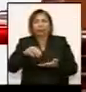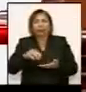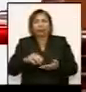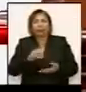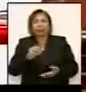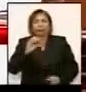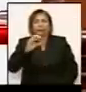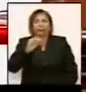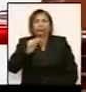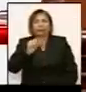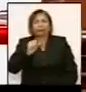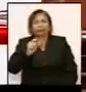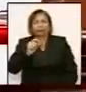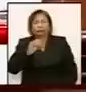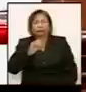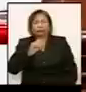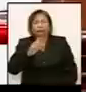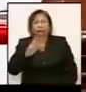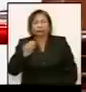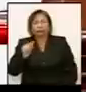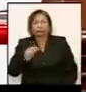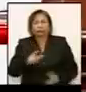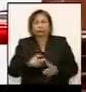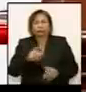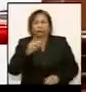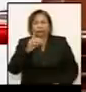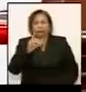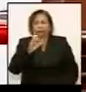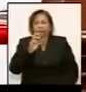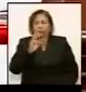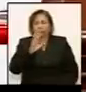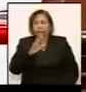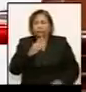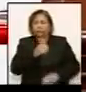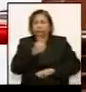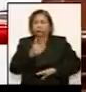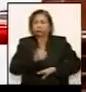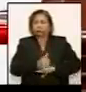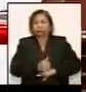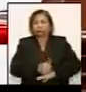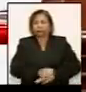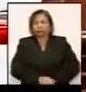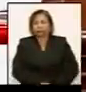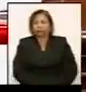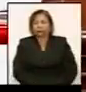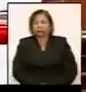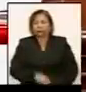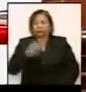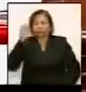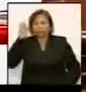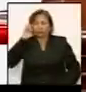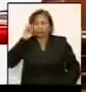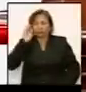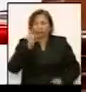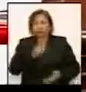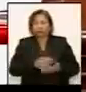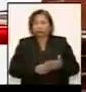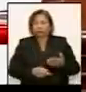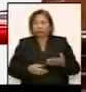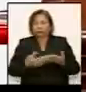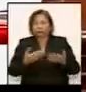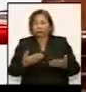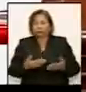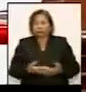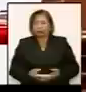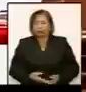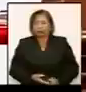provincia de Castilla al conmemorarse el 165 aniversario de su creación política, pueblo pujante,